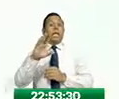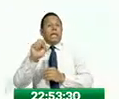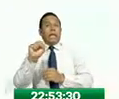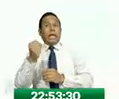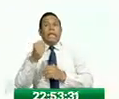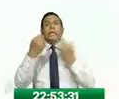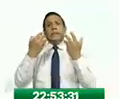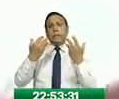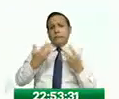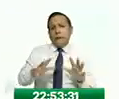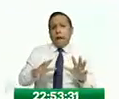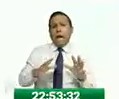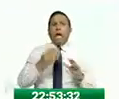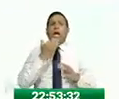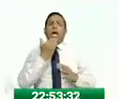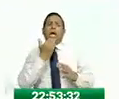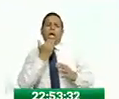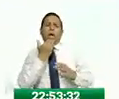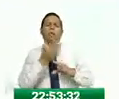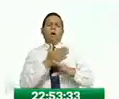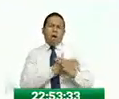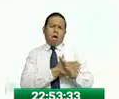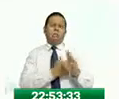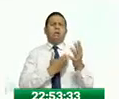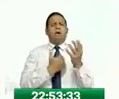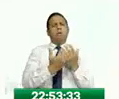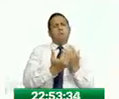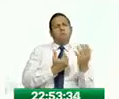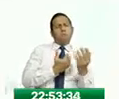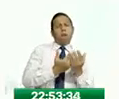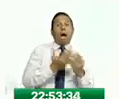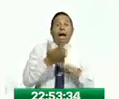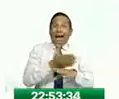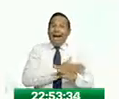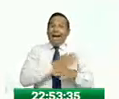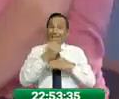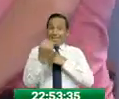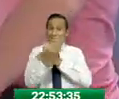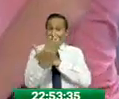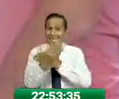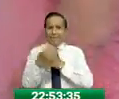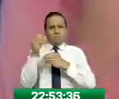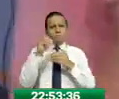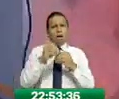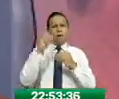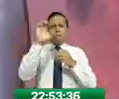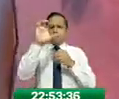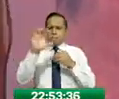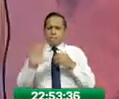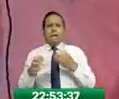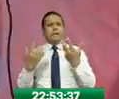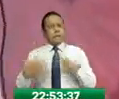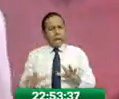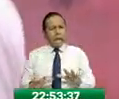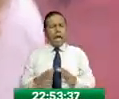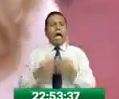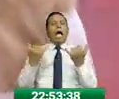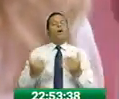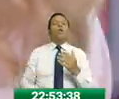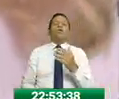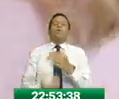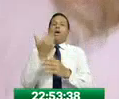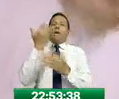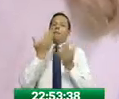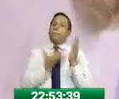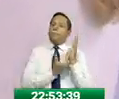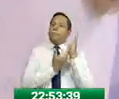y lo hemos demostrado en los programas que hemos tenido. Y este ahora es una nueva propuesta que queremos poner a consideración de nuestros televidentes,